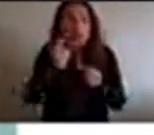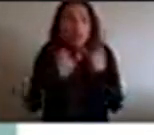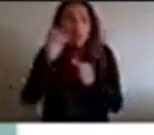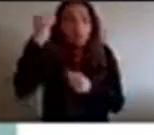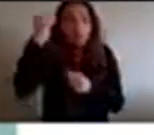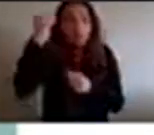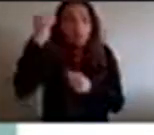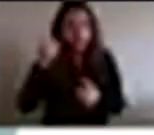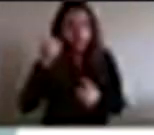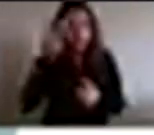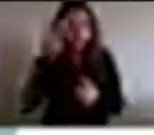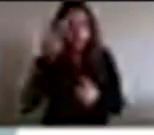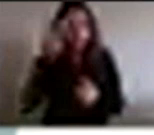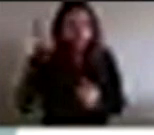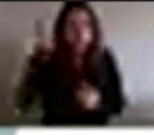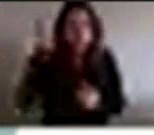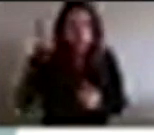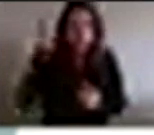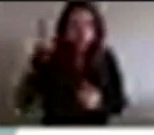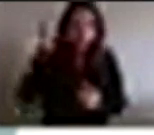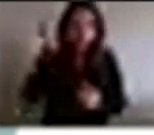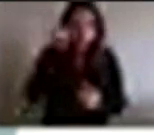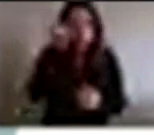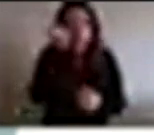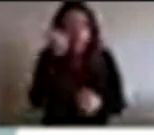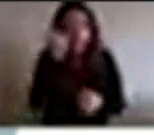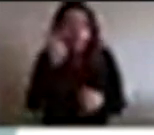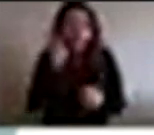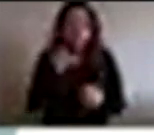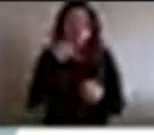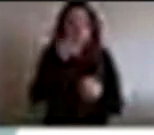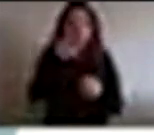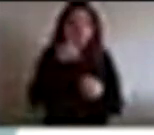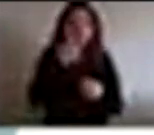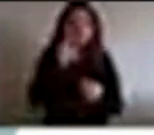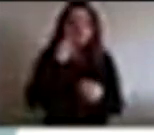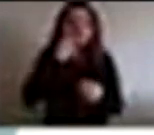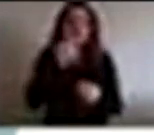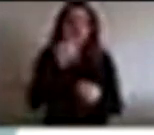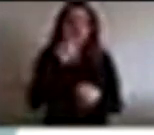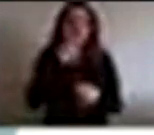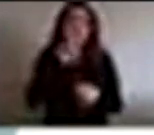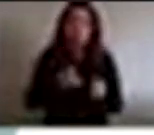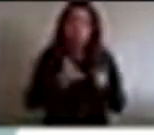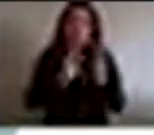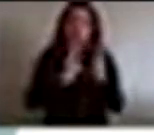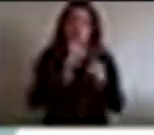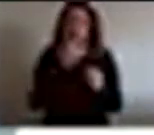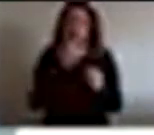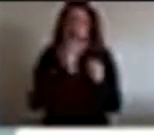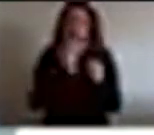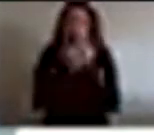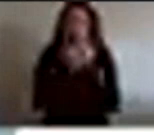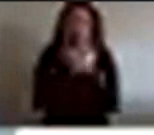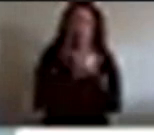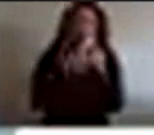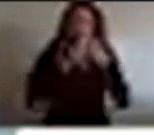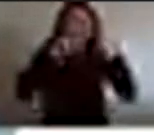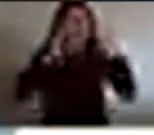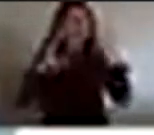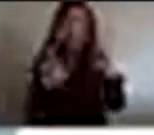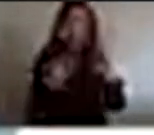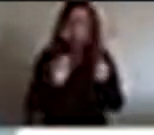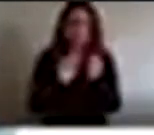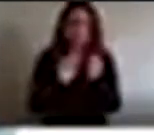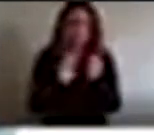tener esta oportunidad laboral o este derecho como cualquier otra persona, porque no hay que hacer tantos ajustes, no hay que ser tan especialista, sino